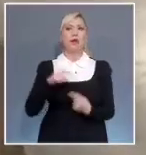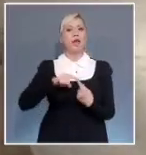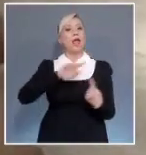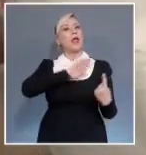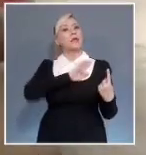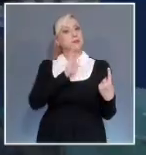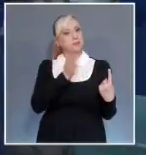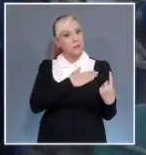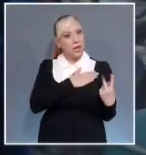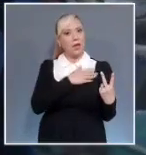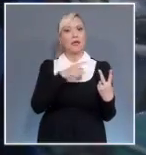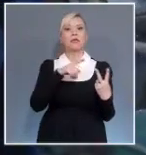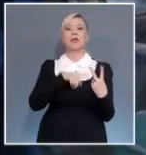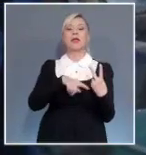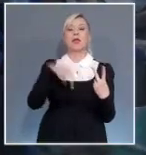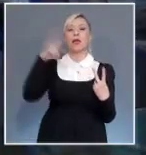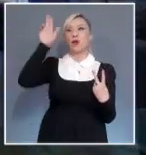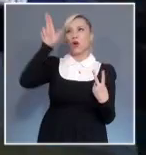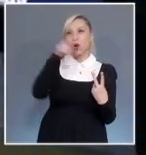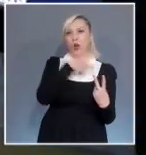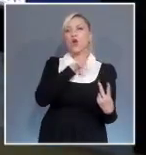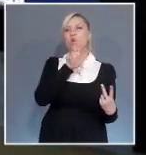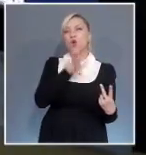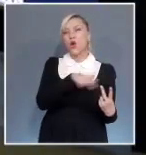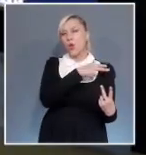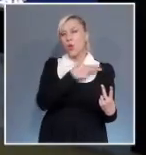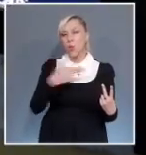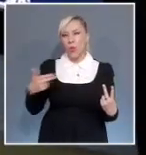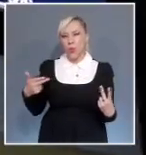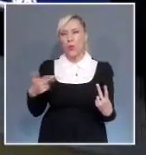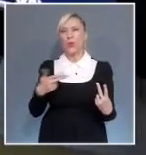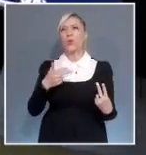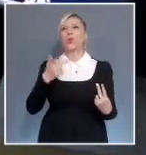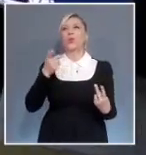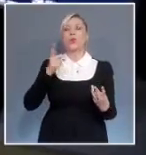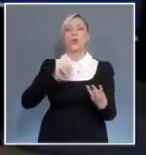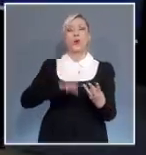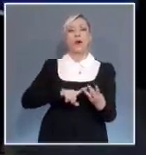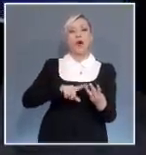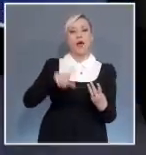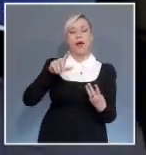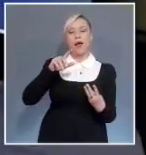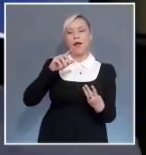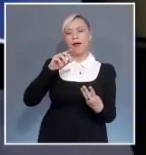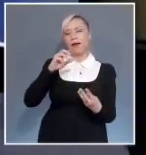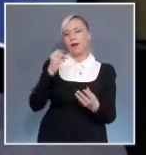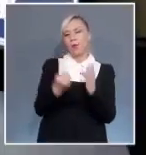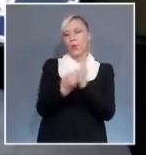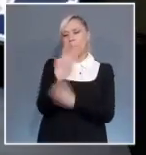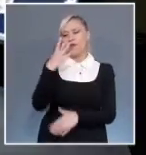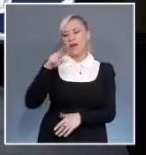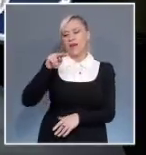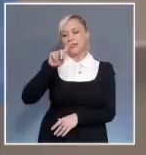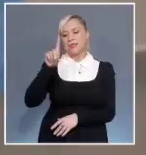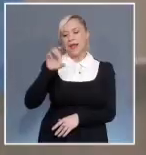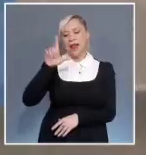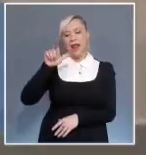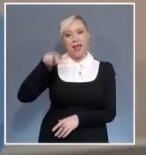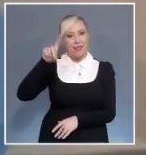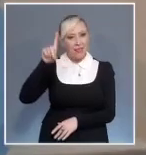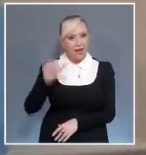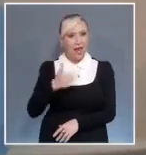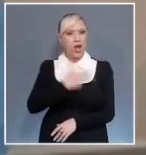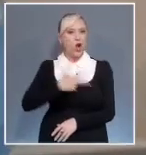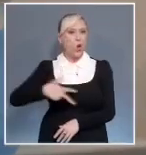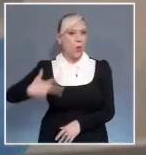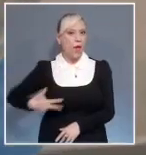Bajos, Bélgica, Luxemburgo, Nueva Zelanda, Canadá y Colombia. Mencionaron que en otros lugares del mundo se permiten regulaciones